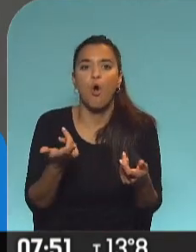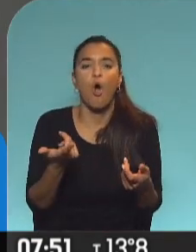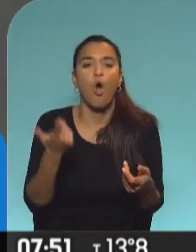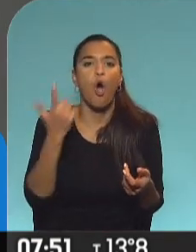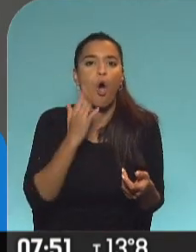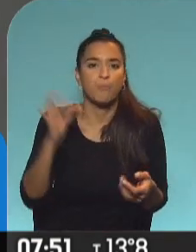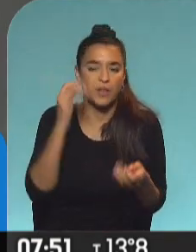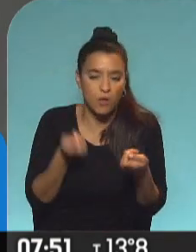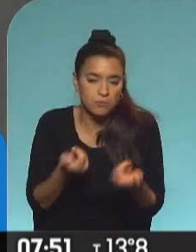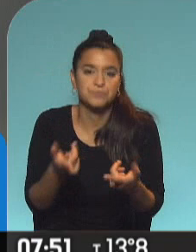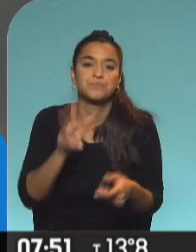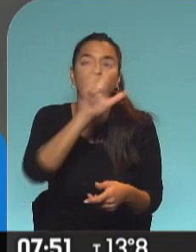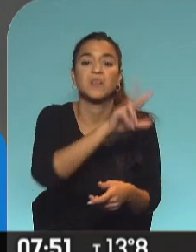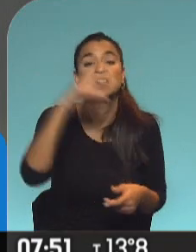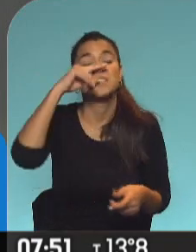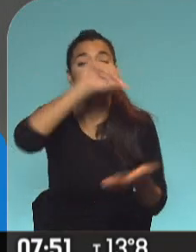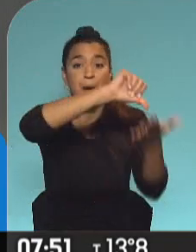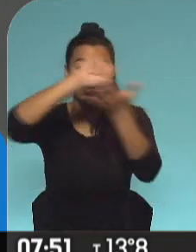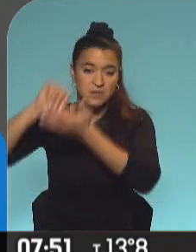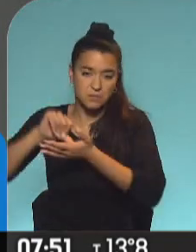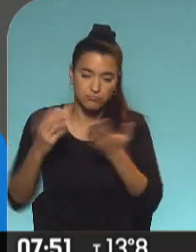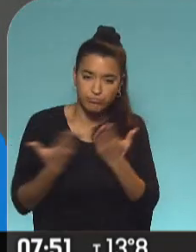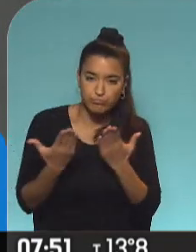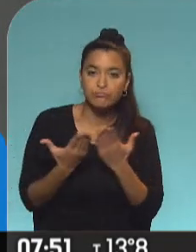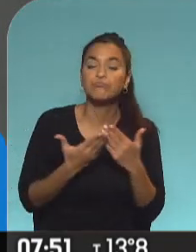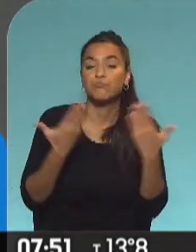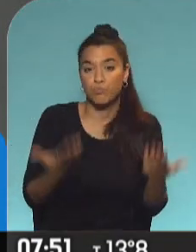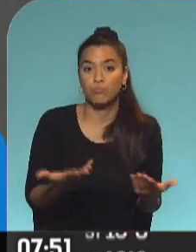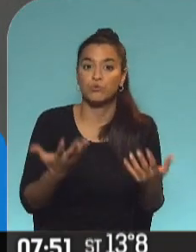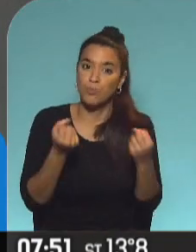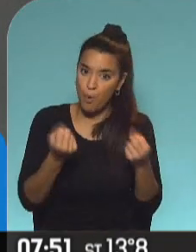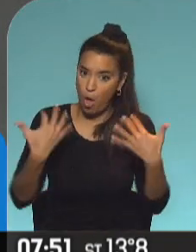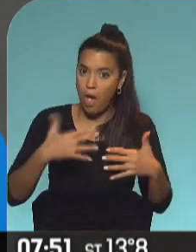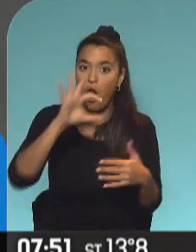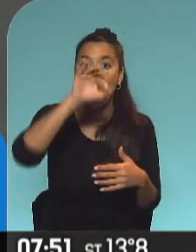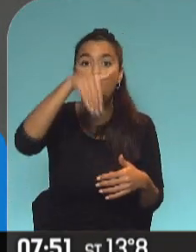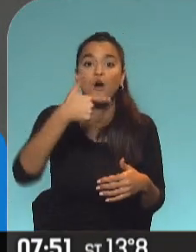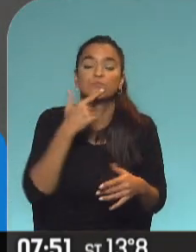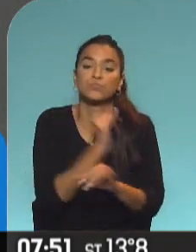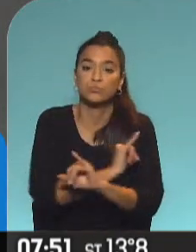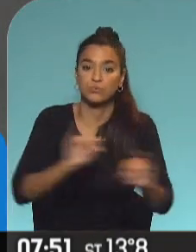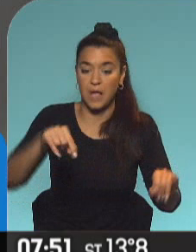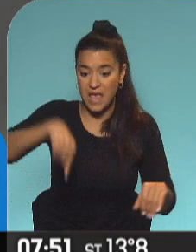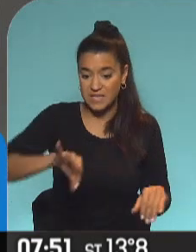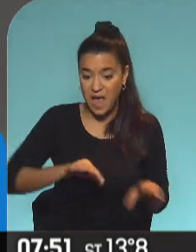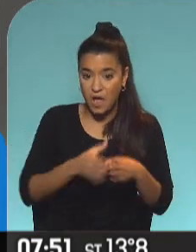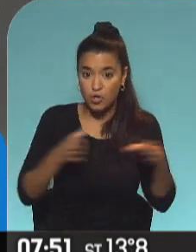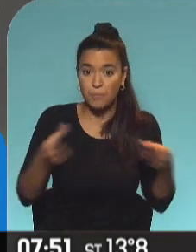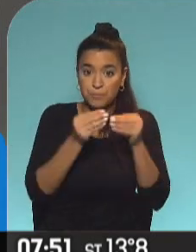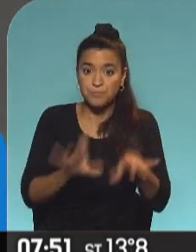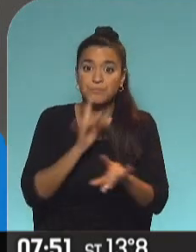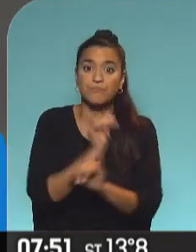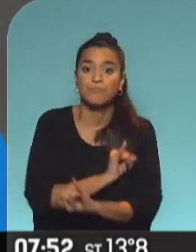Se estudió en 37 países, así que realmente tienen poder. La OMS manifestó a comienzos de este año que